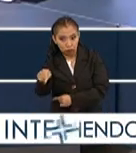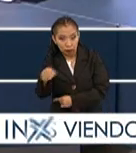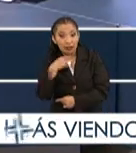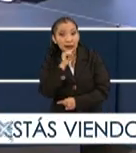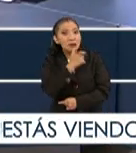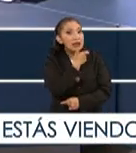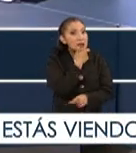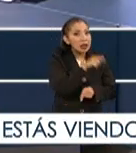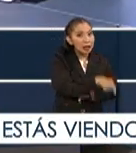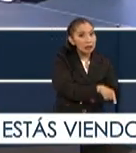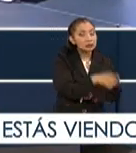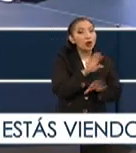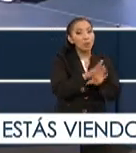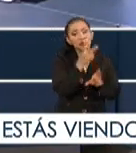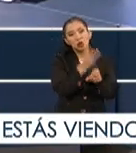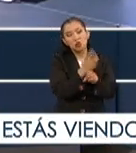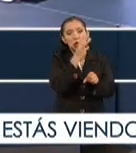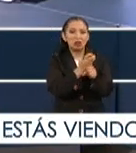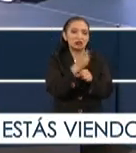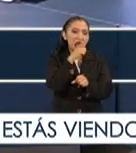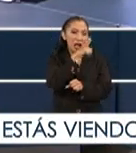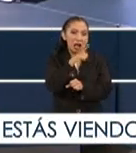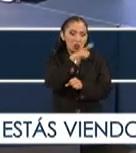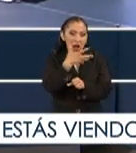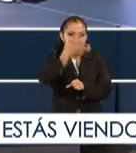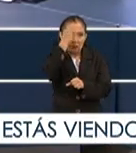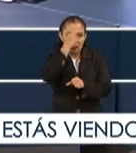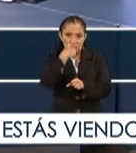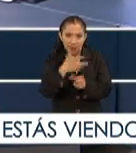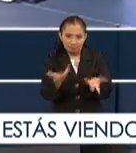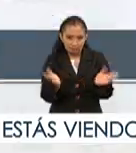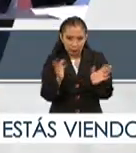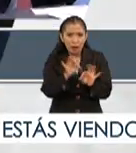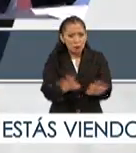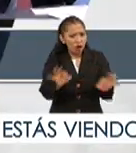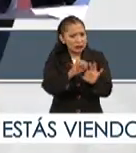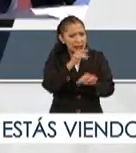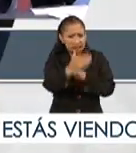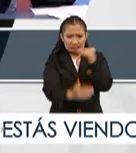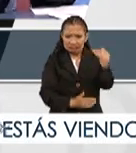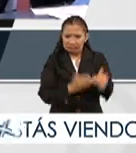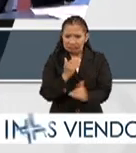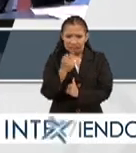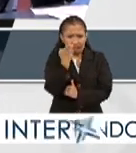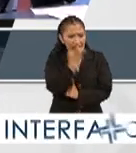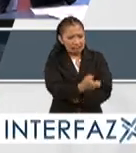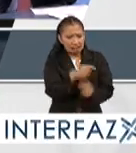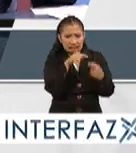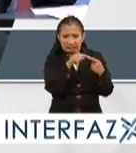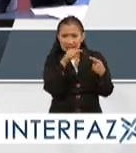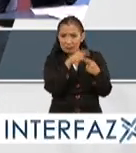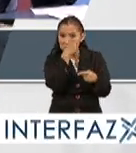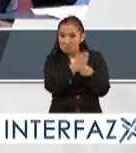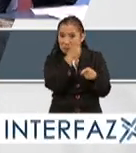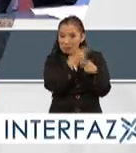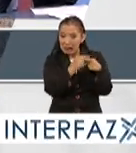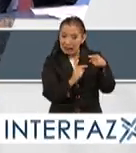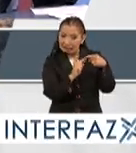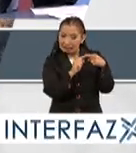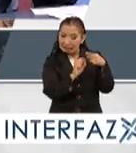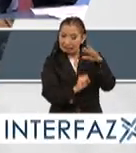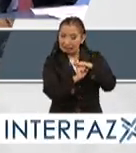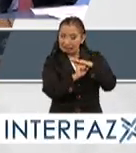también del inglés, ya sea como segunda o como tercera lengua. Es muy importante el desarrollo de este primer